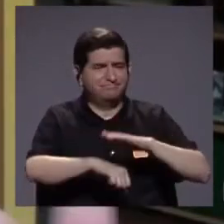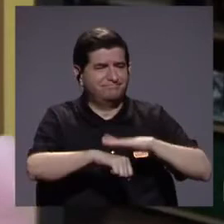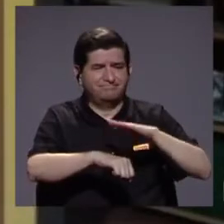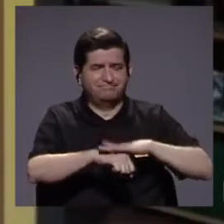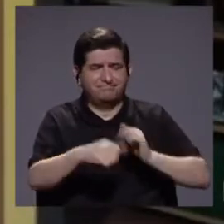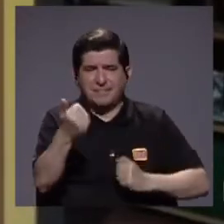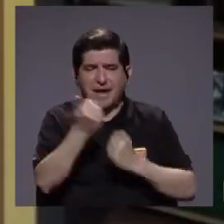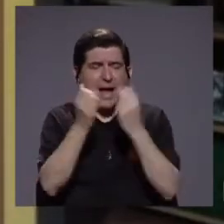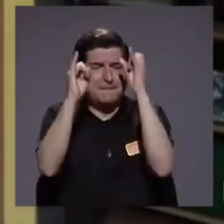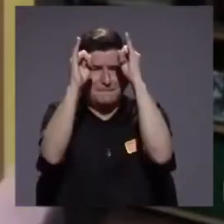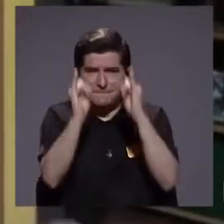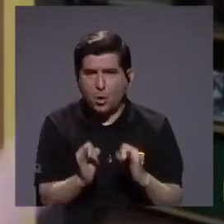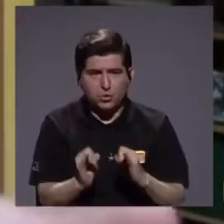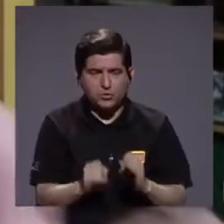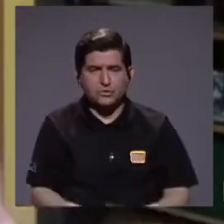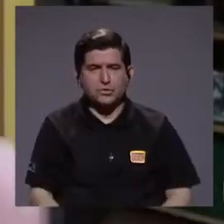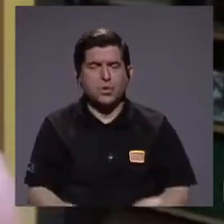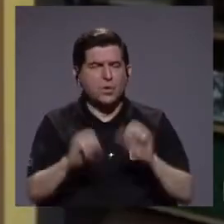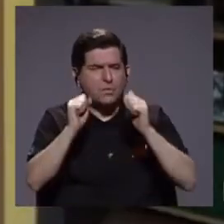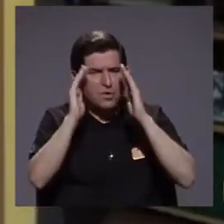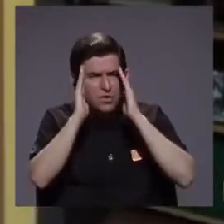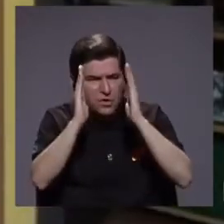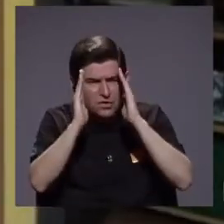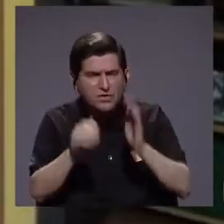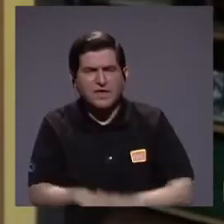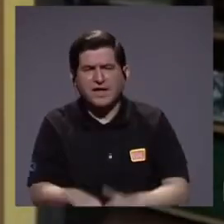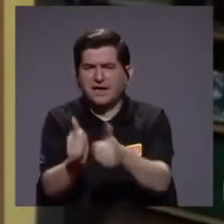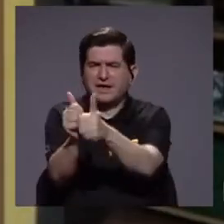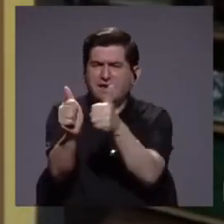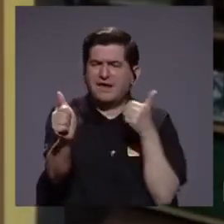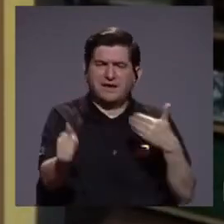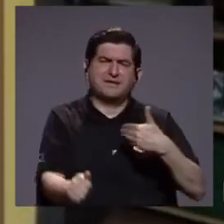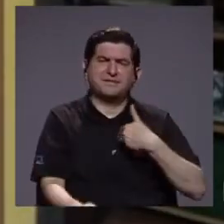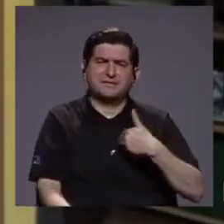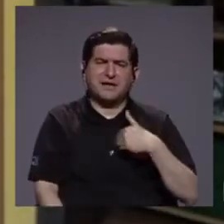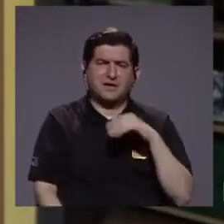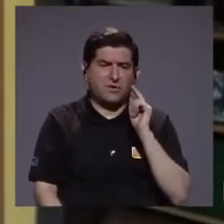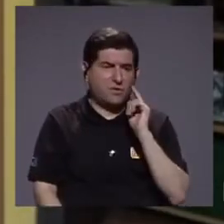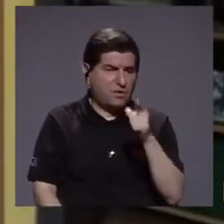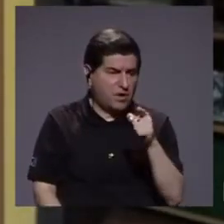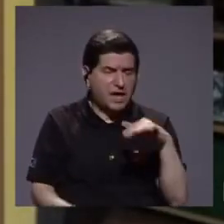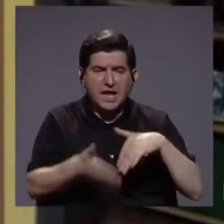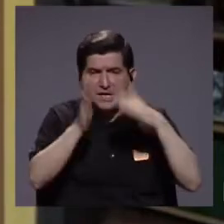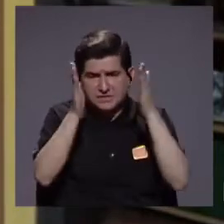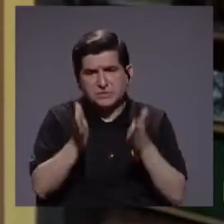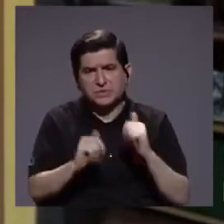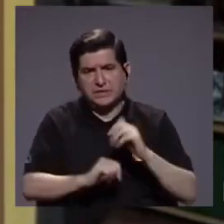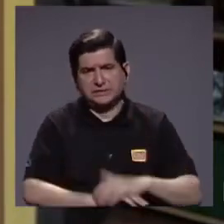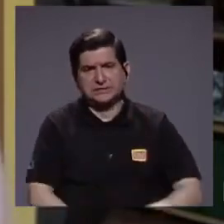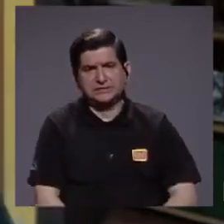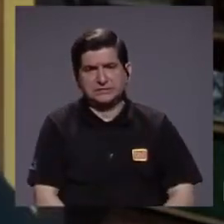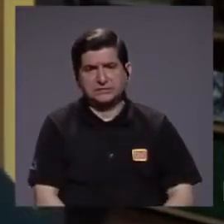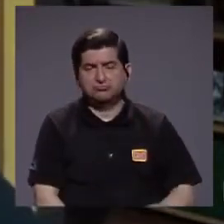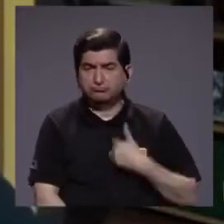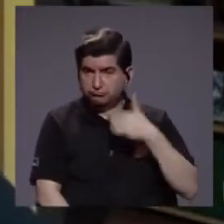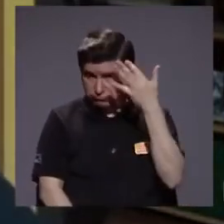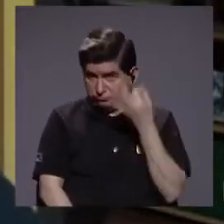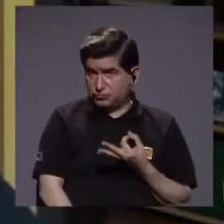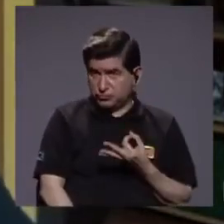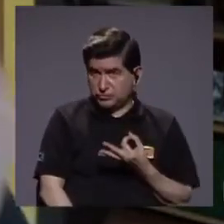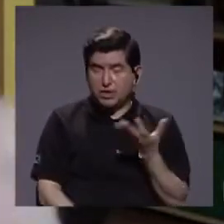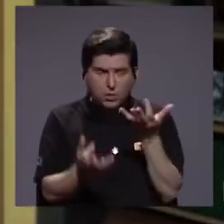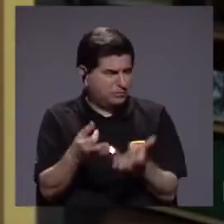individual para atender la situación de rezago en ese o esa estudiante. Me parece que eso